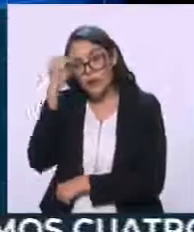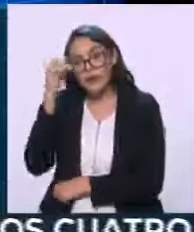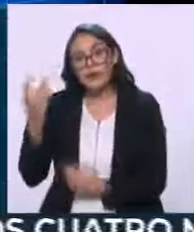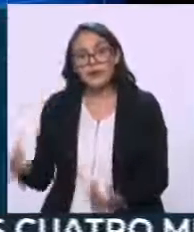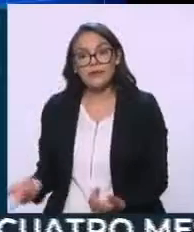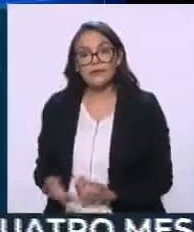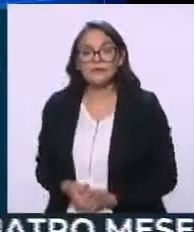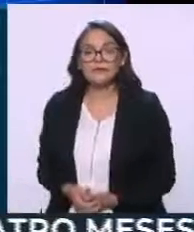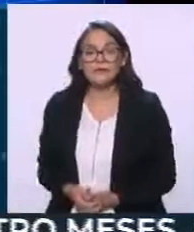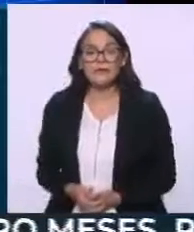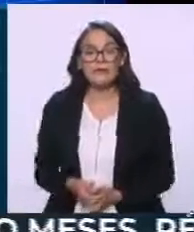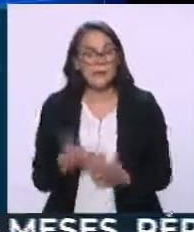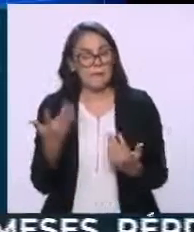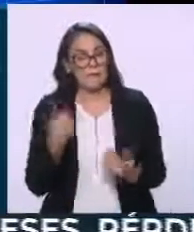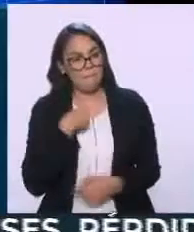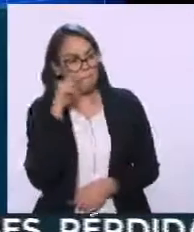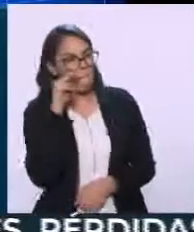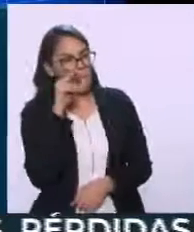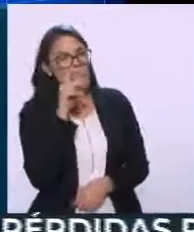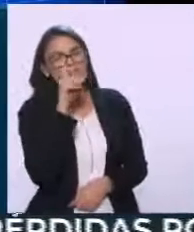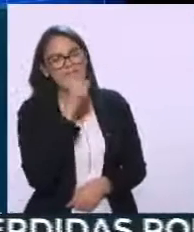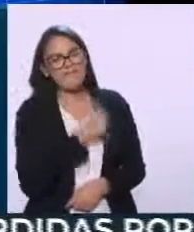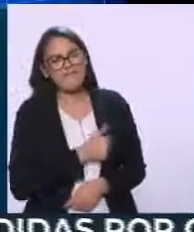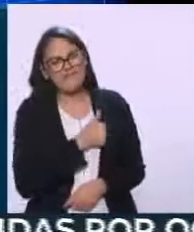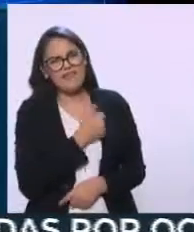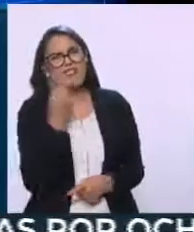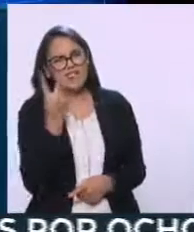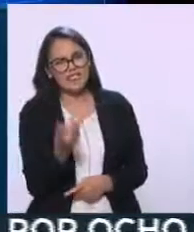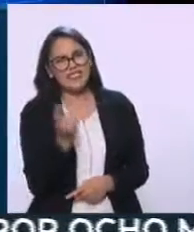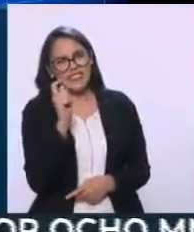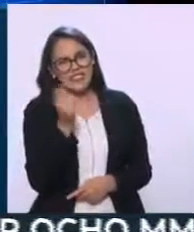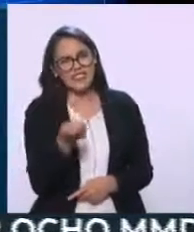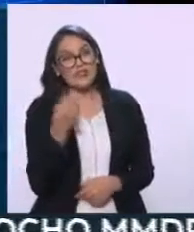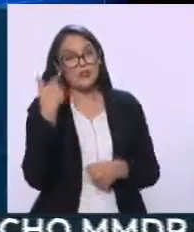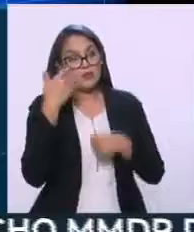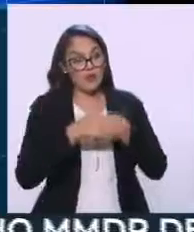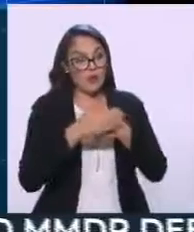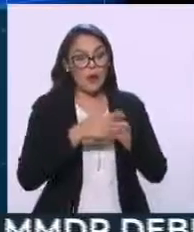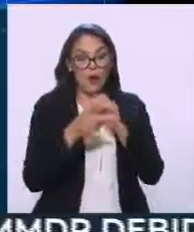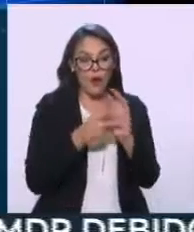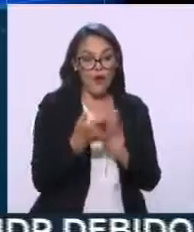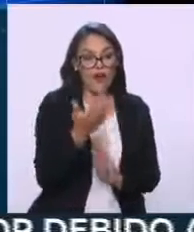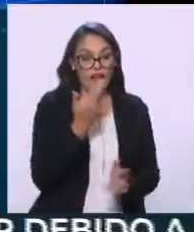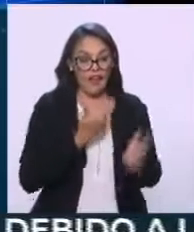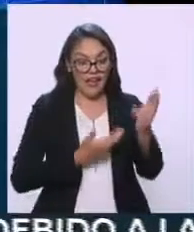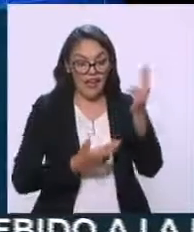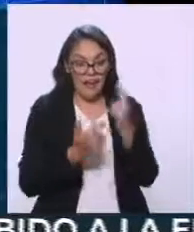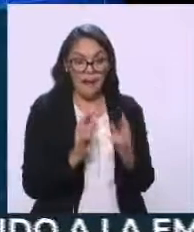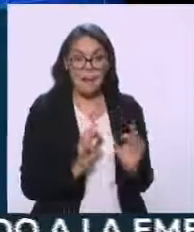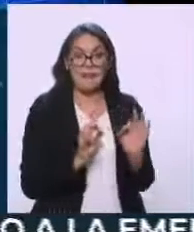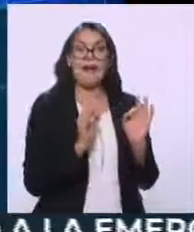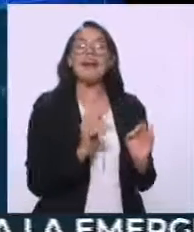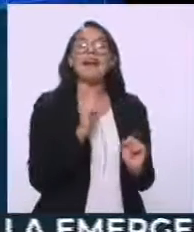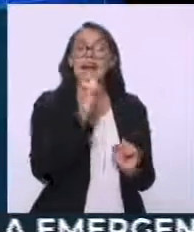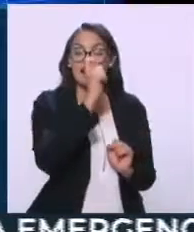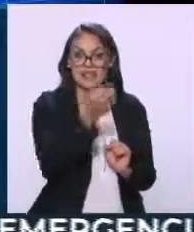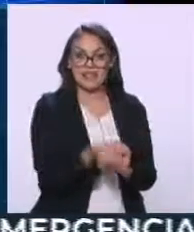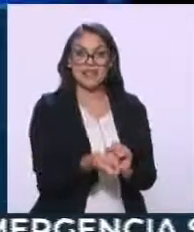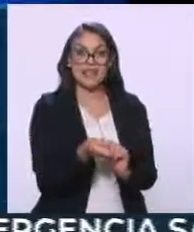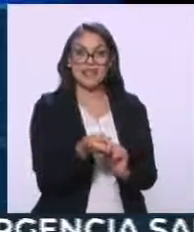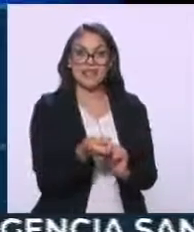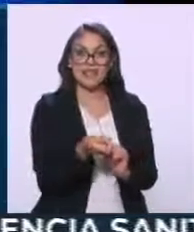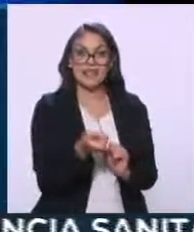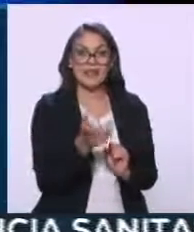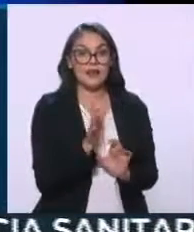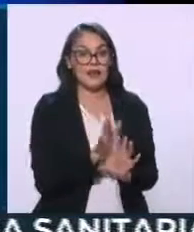viendo algo que ya se saben difícilmente va a ser una recuperación en B, ¿no? Que es inmediatamente después